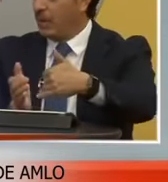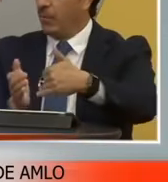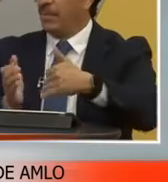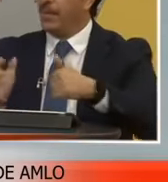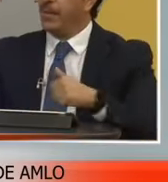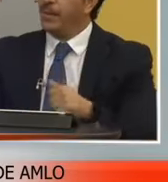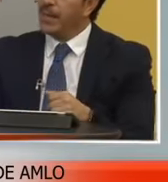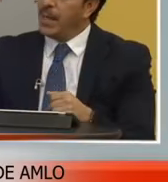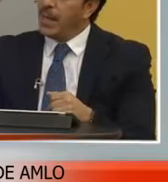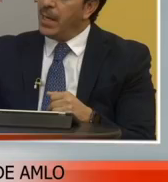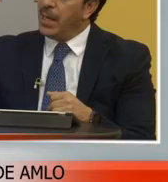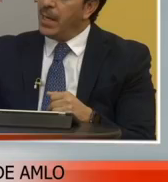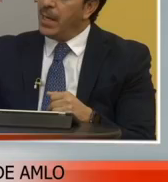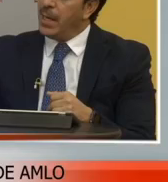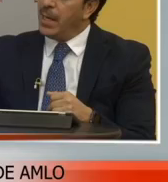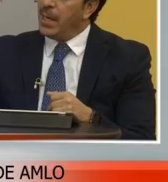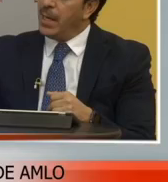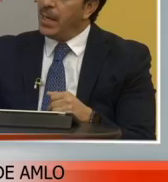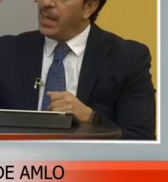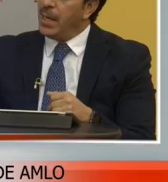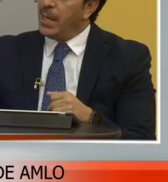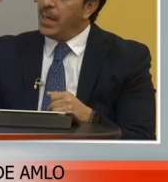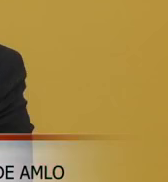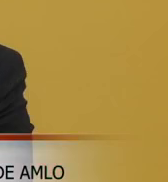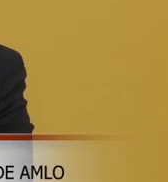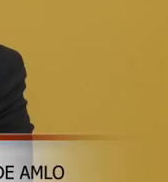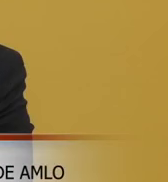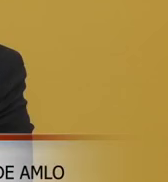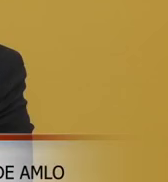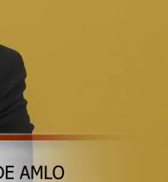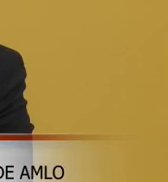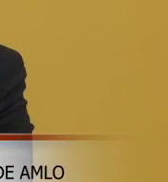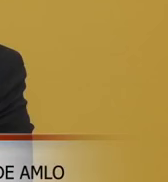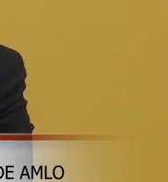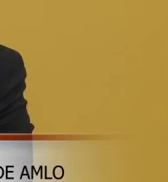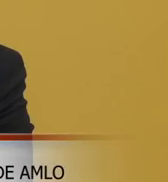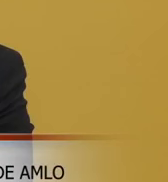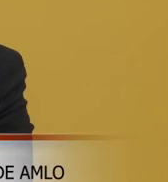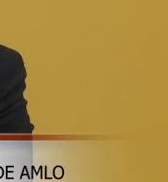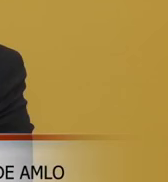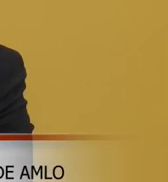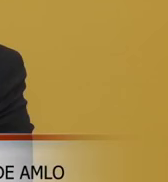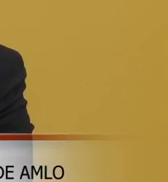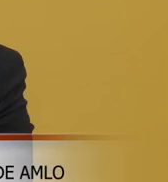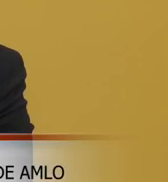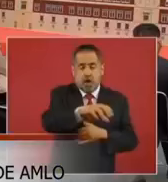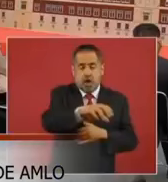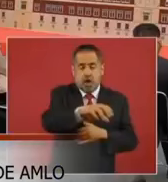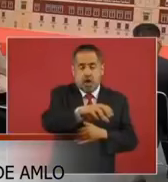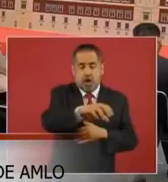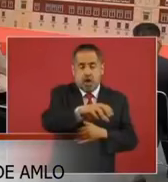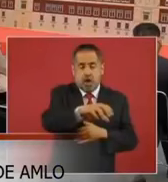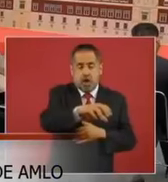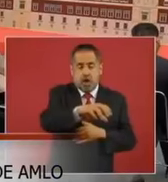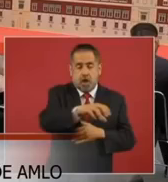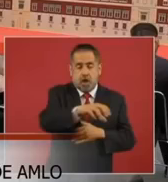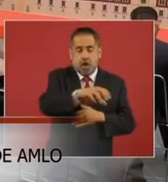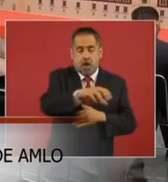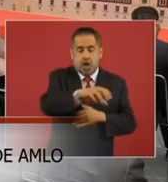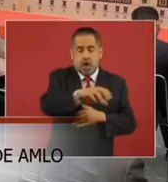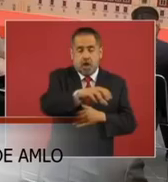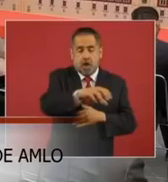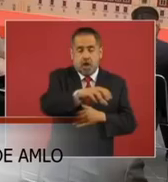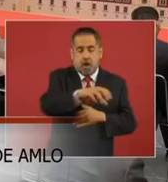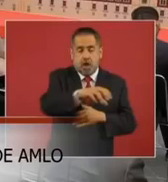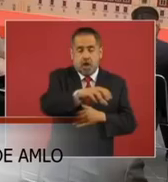mal la economía, ¿no? Otro dato también donde le va bastante mal al presidente López Obrador y afecta evidentemente el desarrollo de